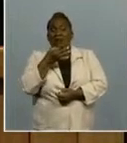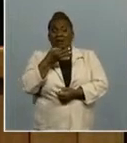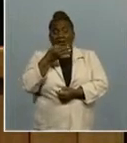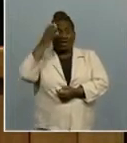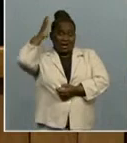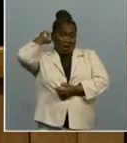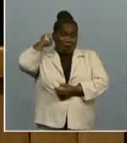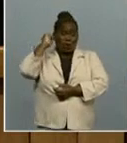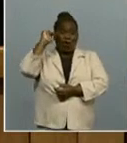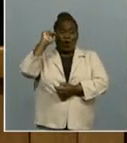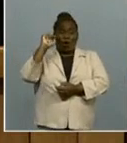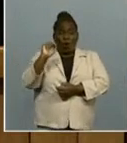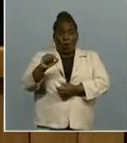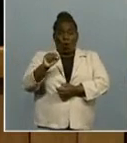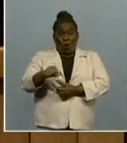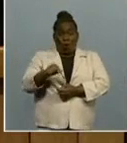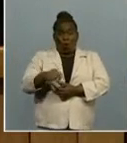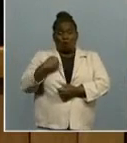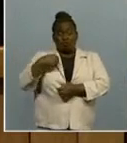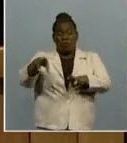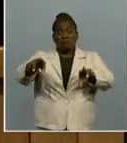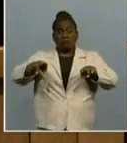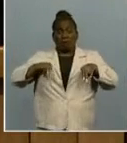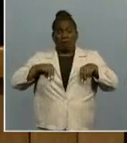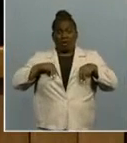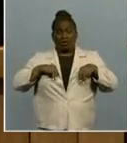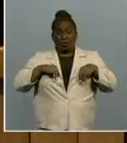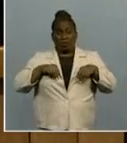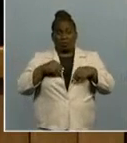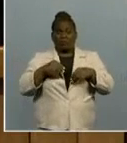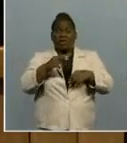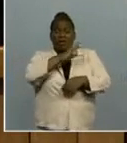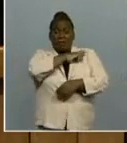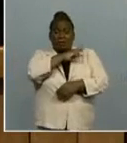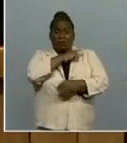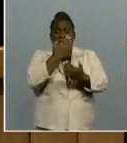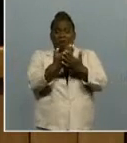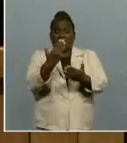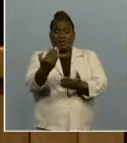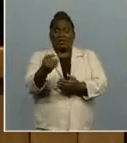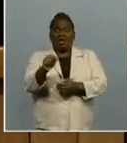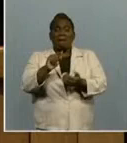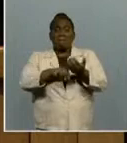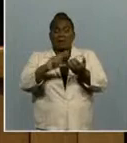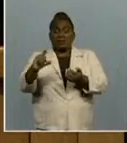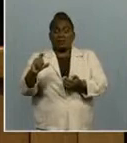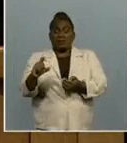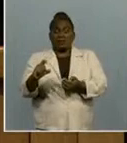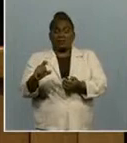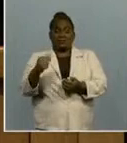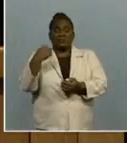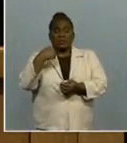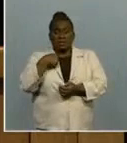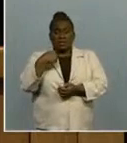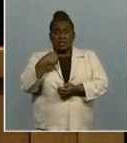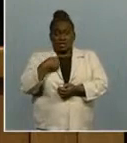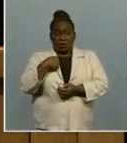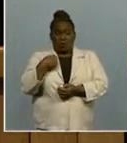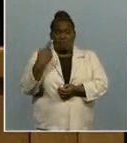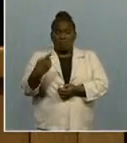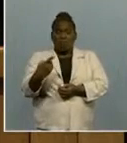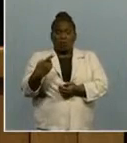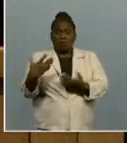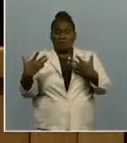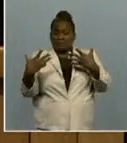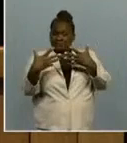abusando de la responsabilidad que asuma al frente del partido y con más conocimiento de causa debido a nuestra entrañable